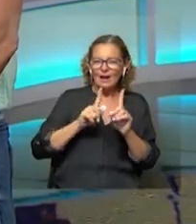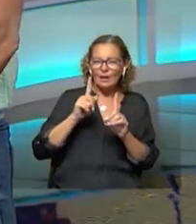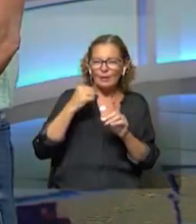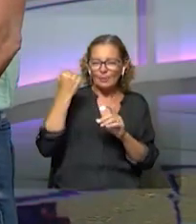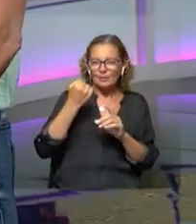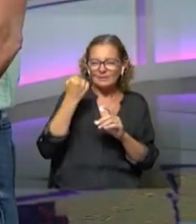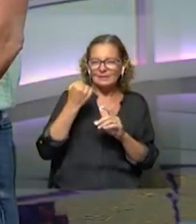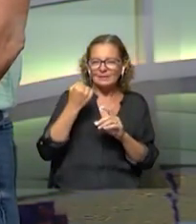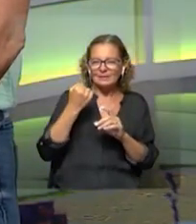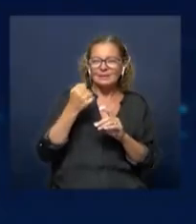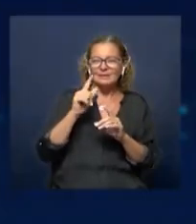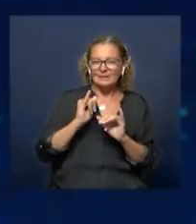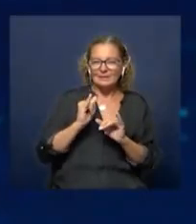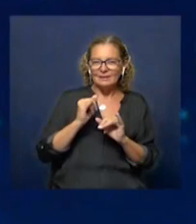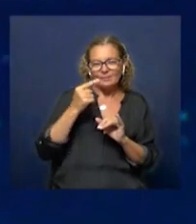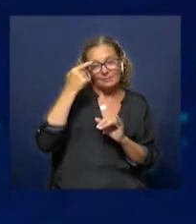importante